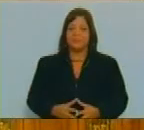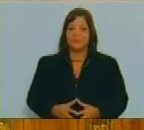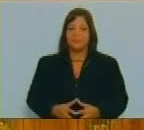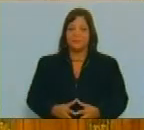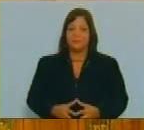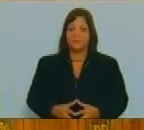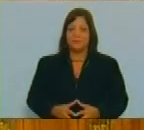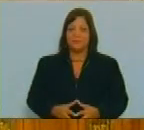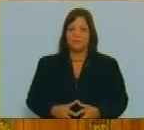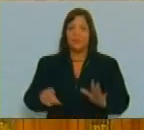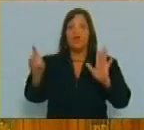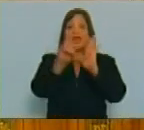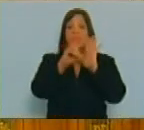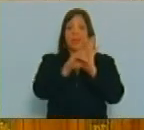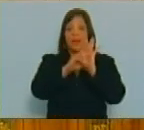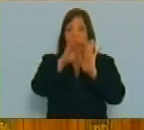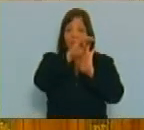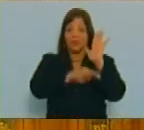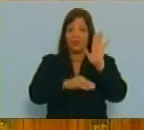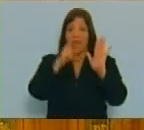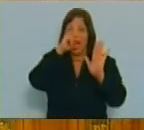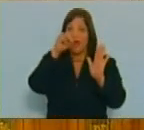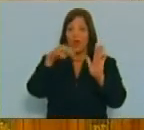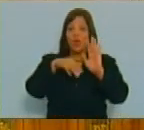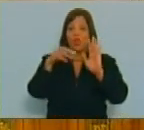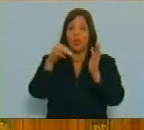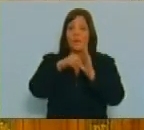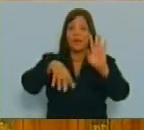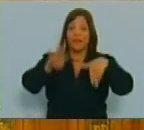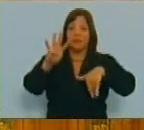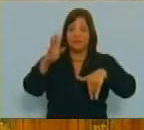a través de un decreto presidencial en el año 2014